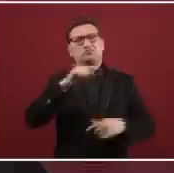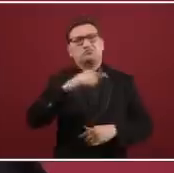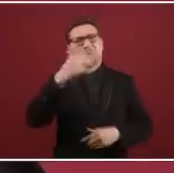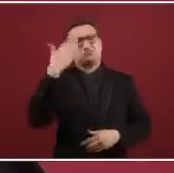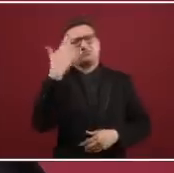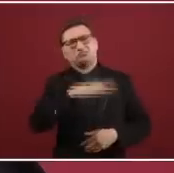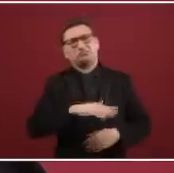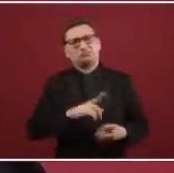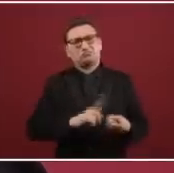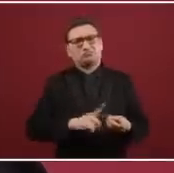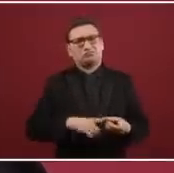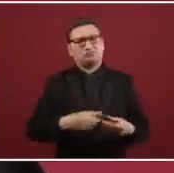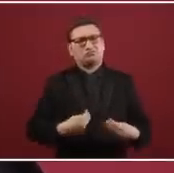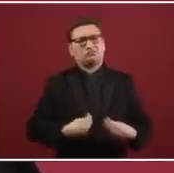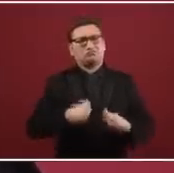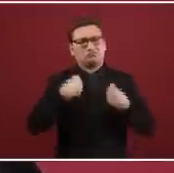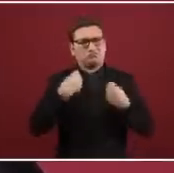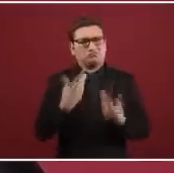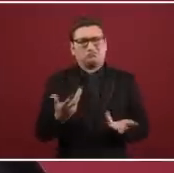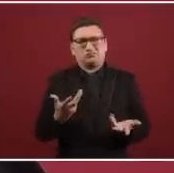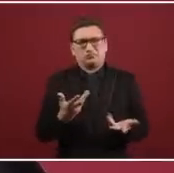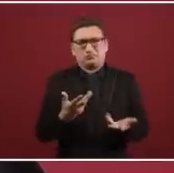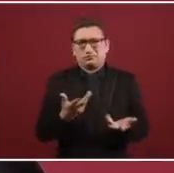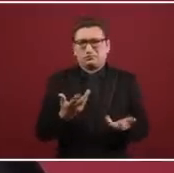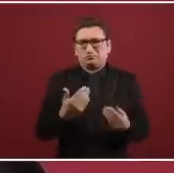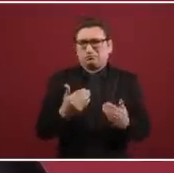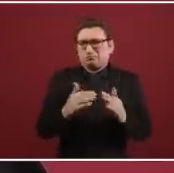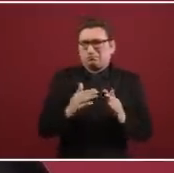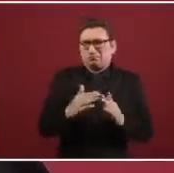pues eso es de dominio público.